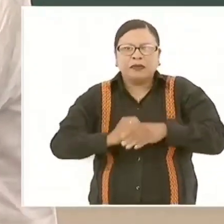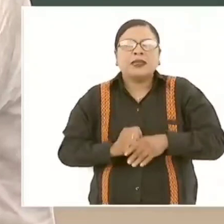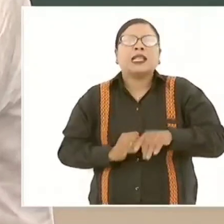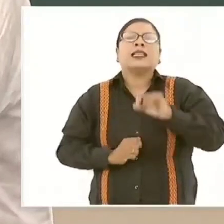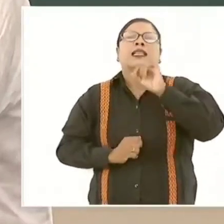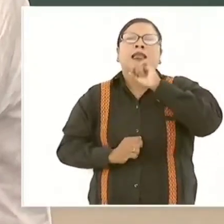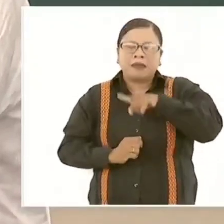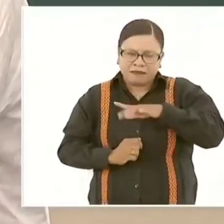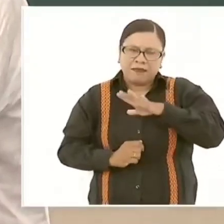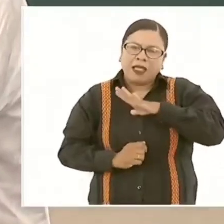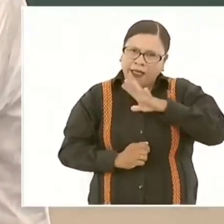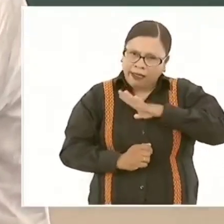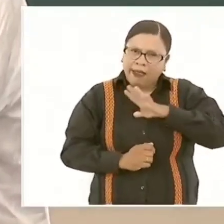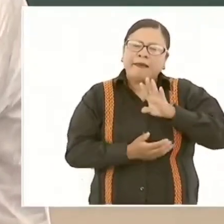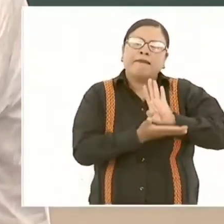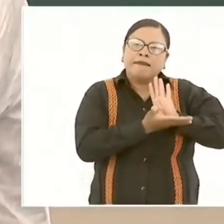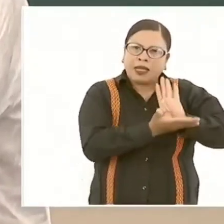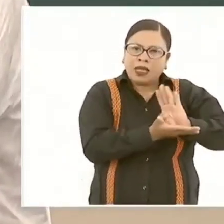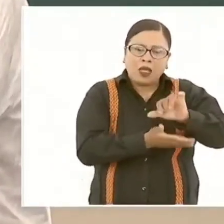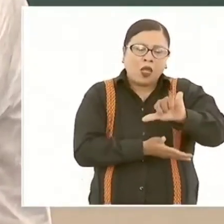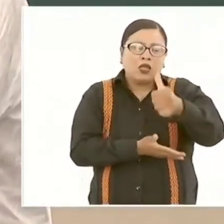también tienen su beca.